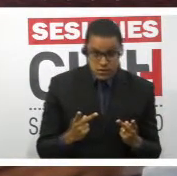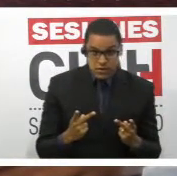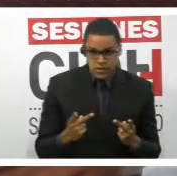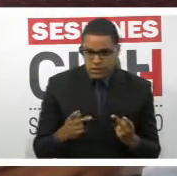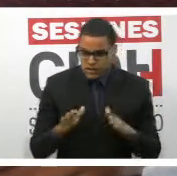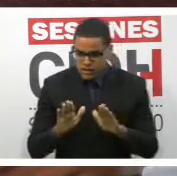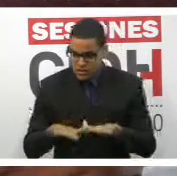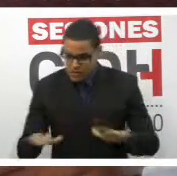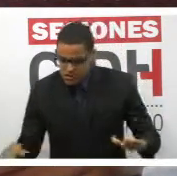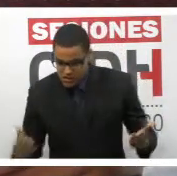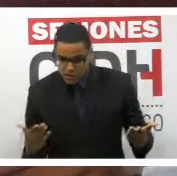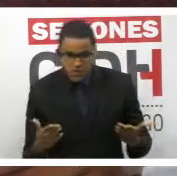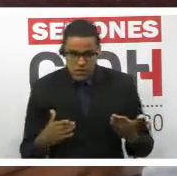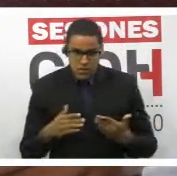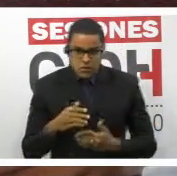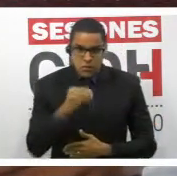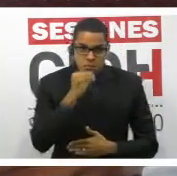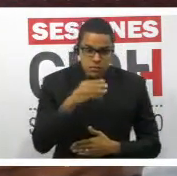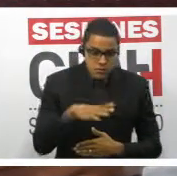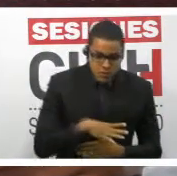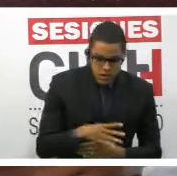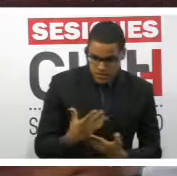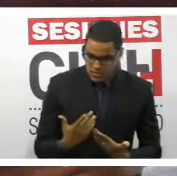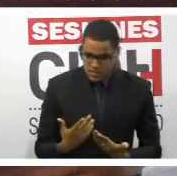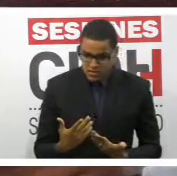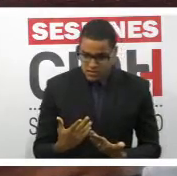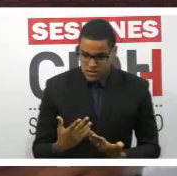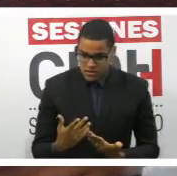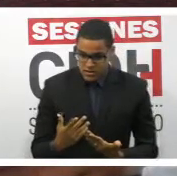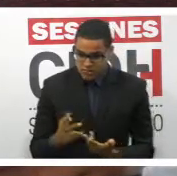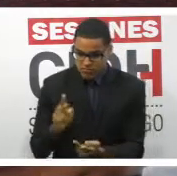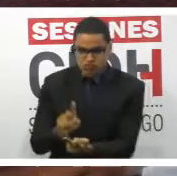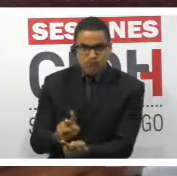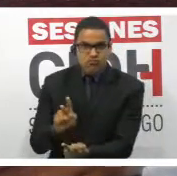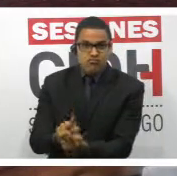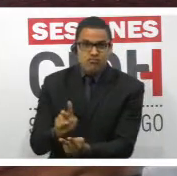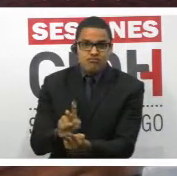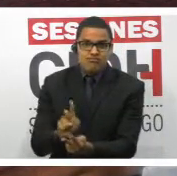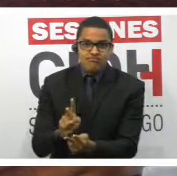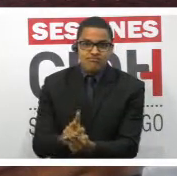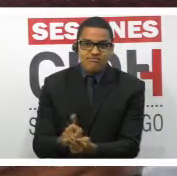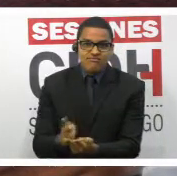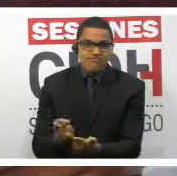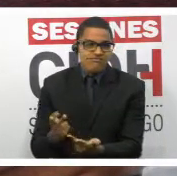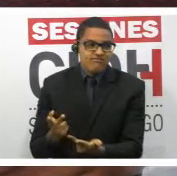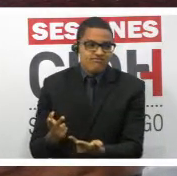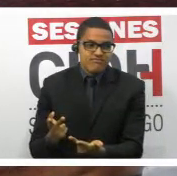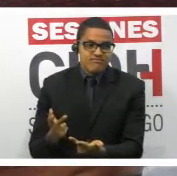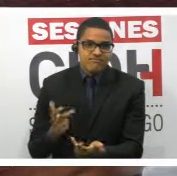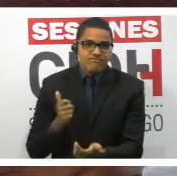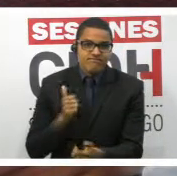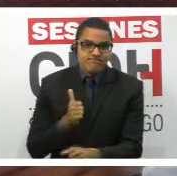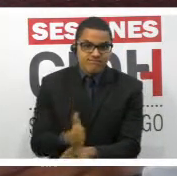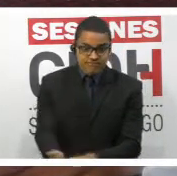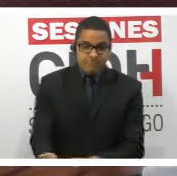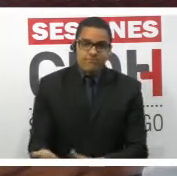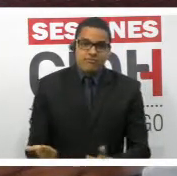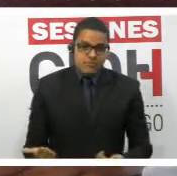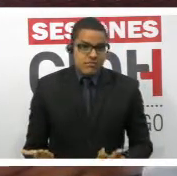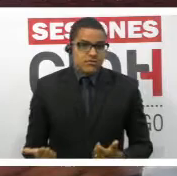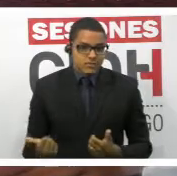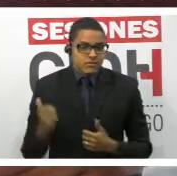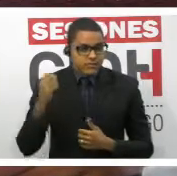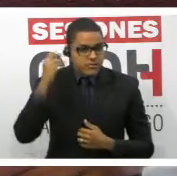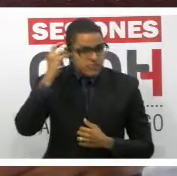que se encuentra en instituciones sufren abuso sexual administración forzada de anticonceptivos tratos inhumanos